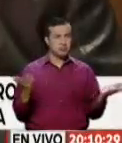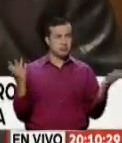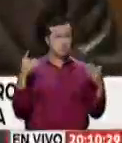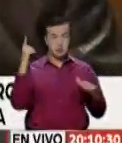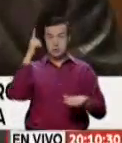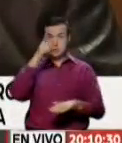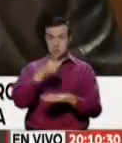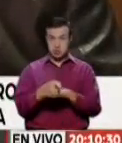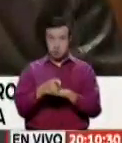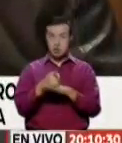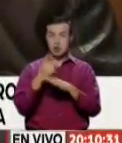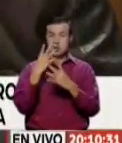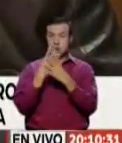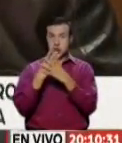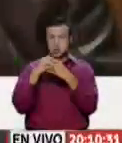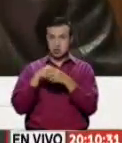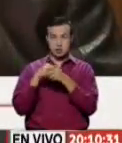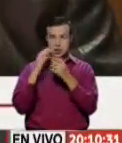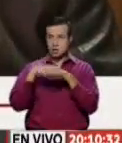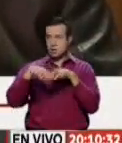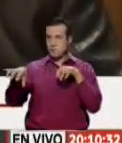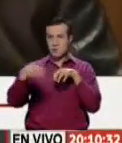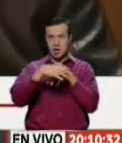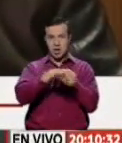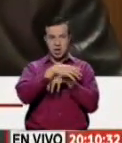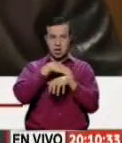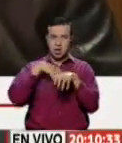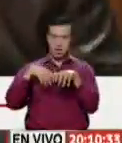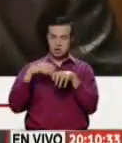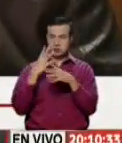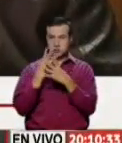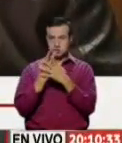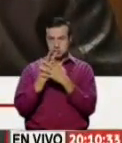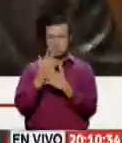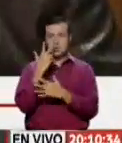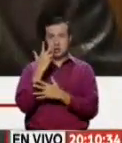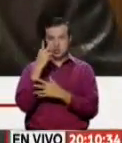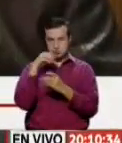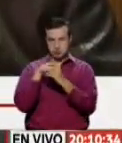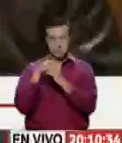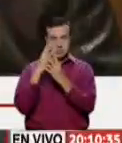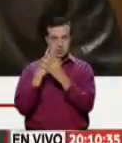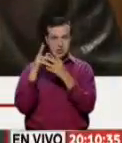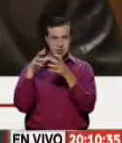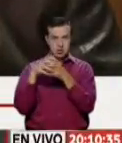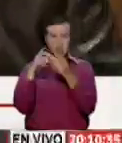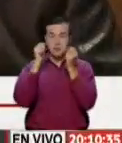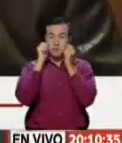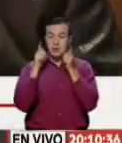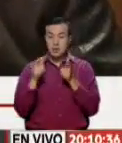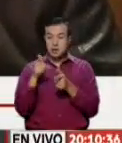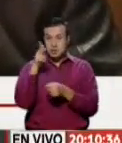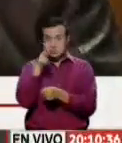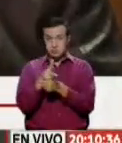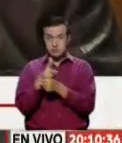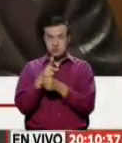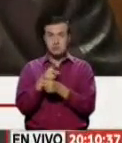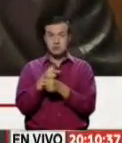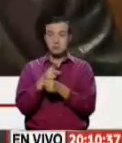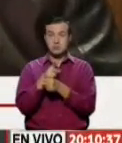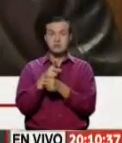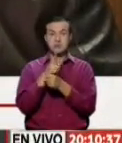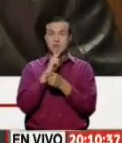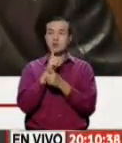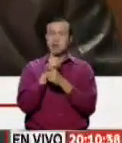ordenado que estén en una celda independiente para tener mayor cuidado La videovigilancia la ha hecho personal, es